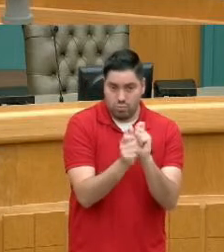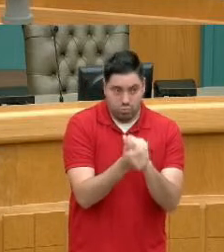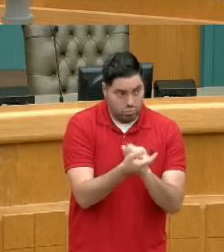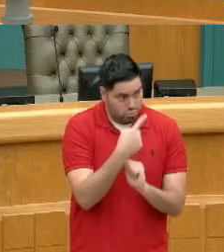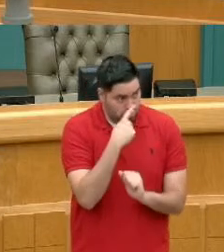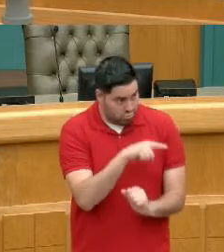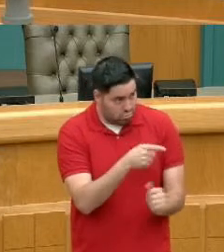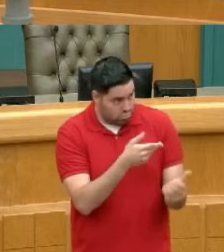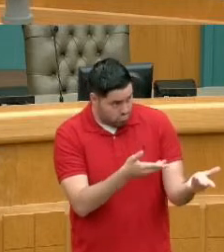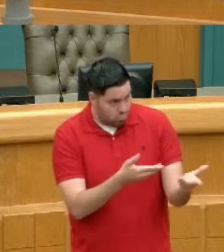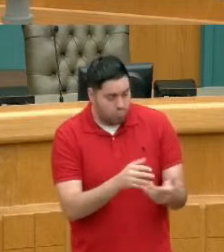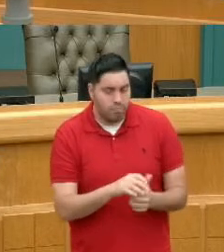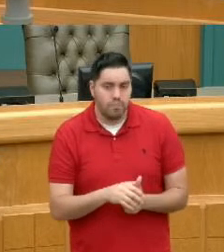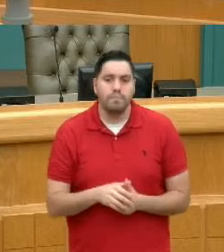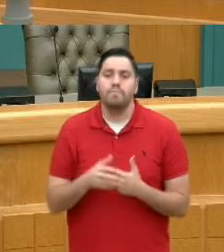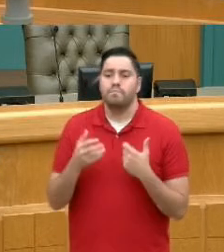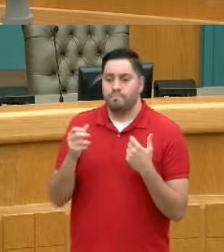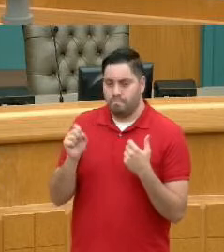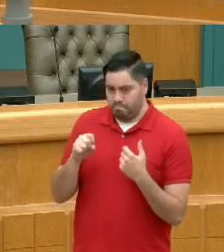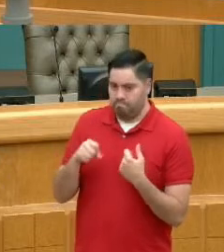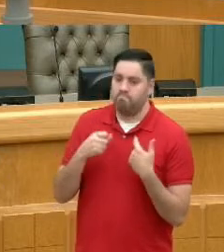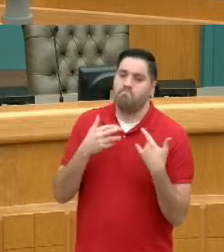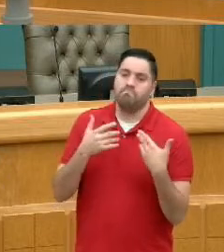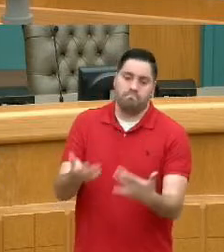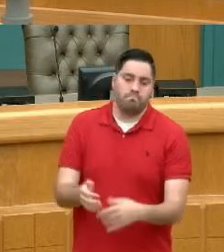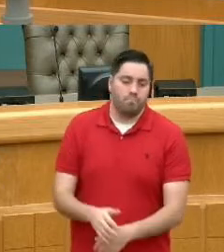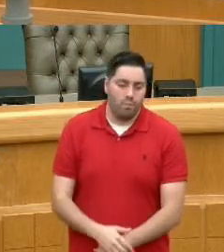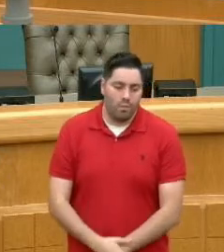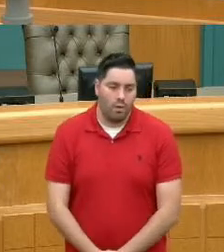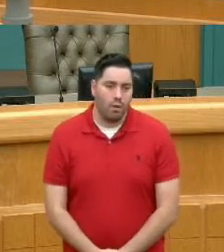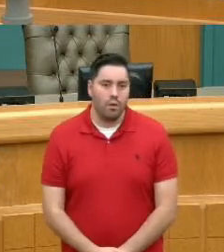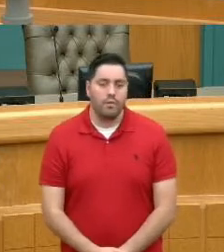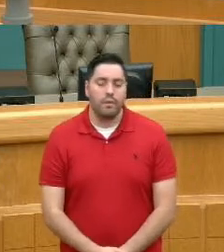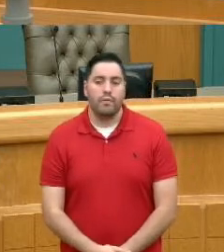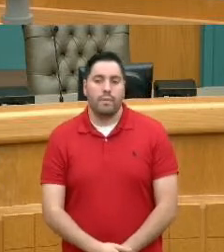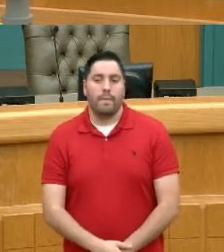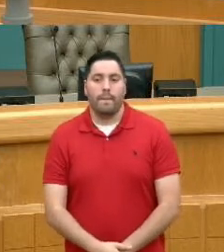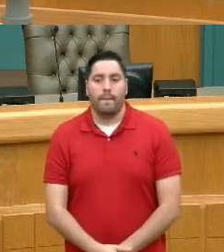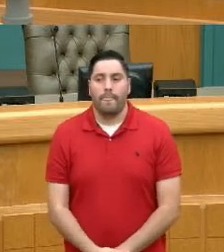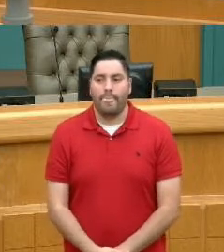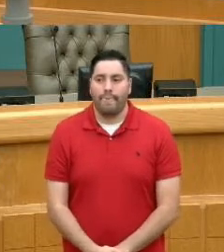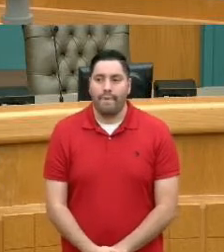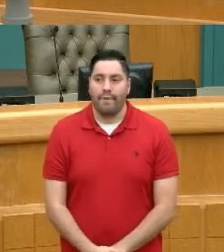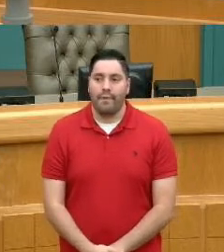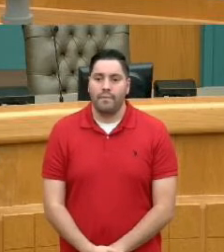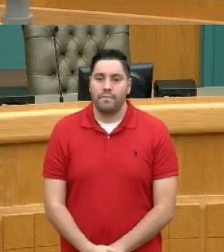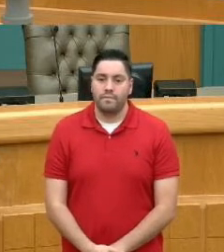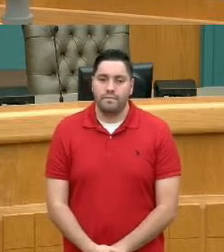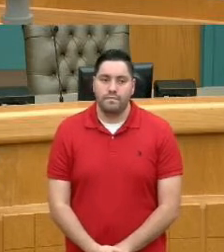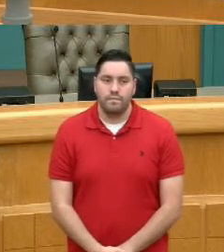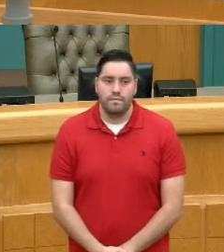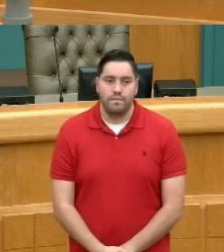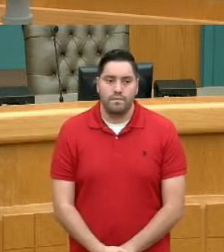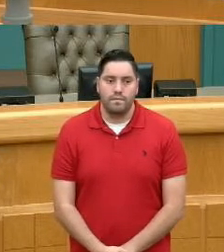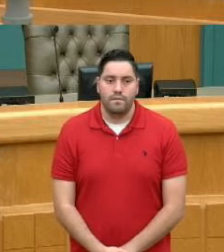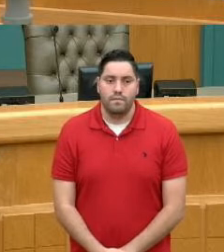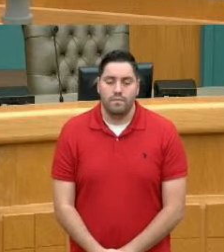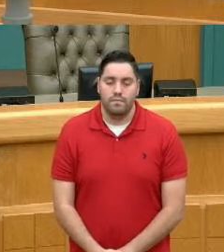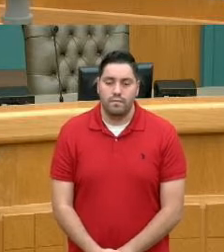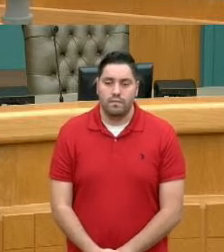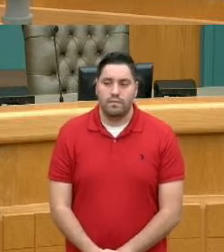Okay. Las cifras más recientes indican que en las últimas 24 horas se han reportado 8 casos confirmados por el virus, haciendo un